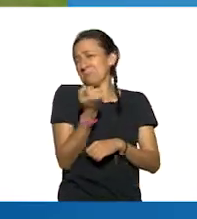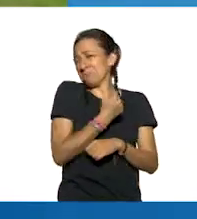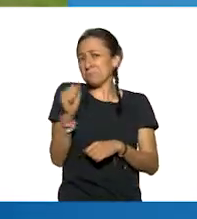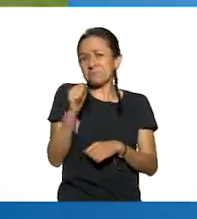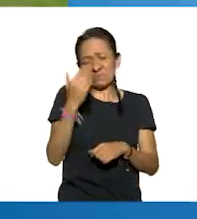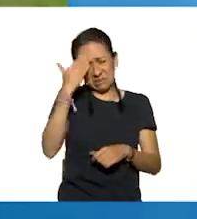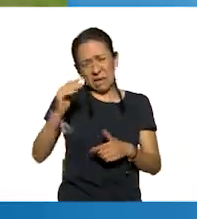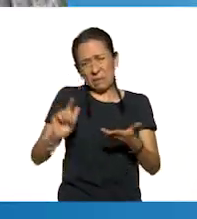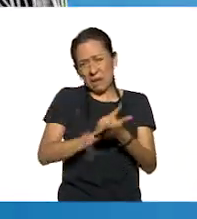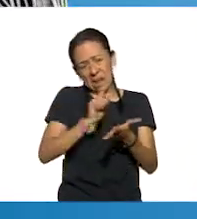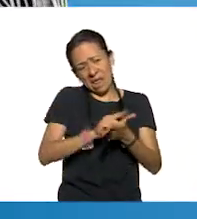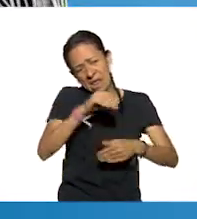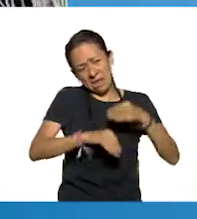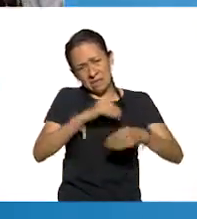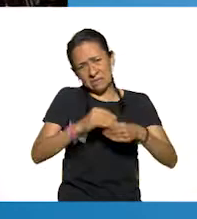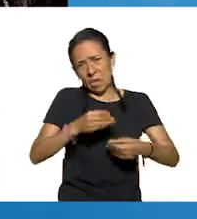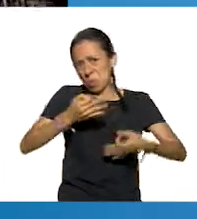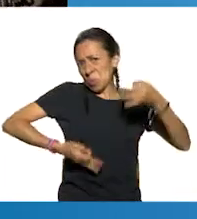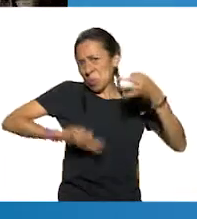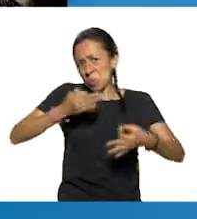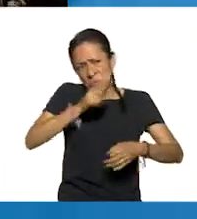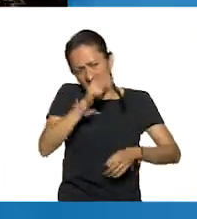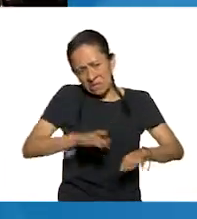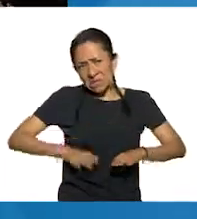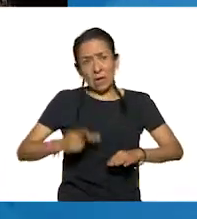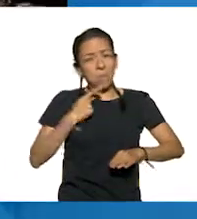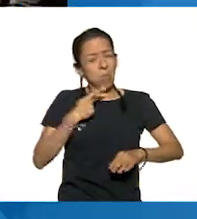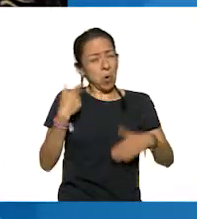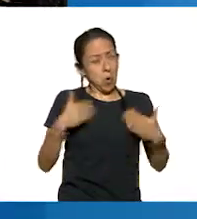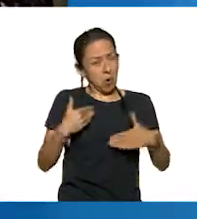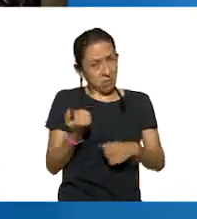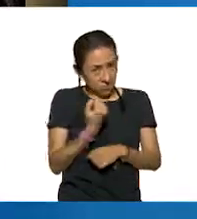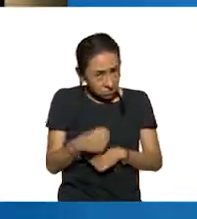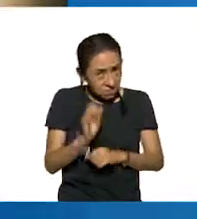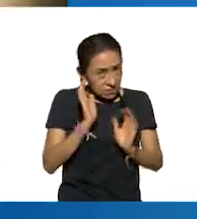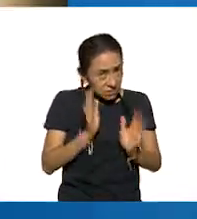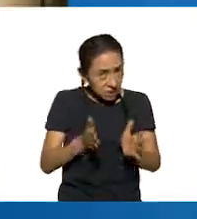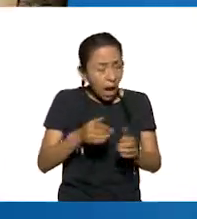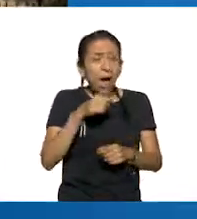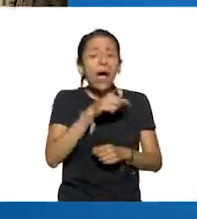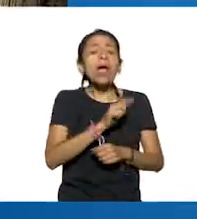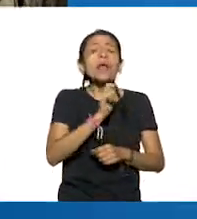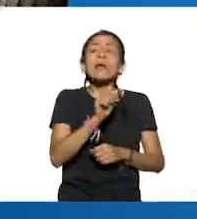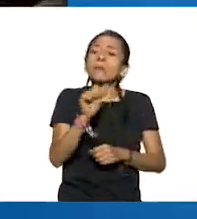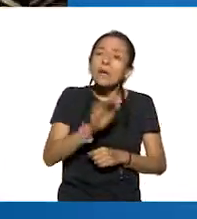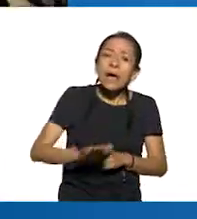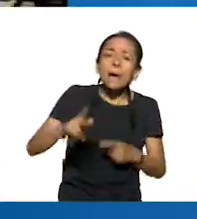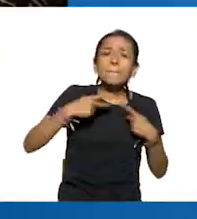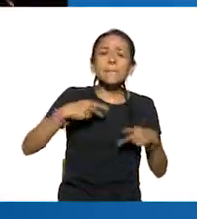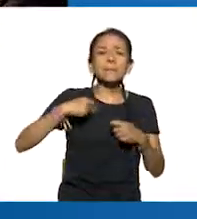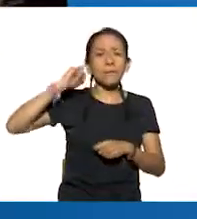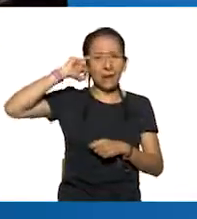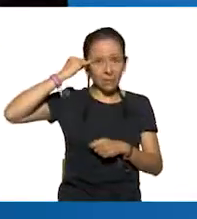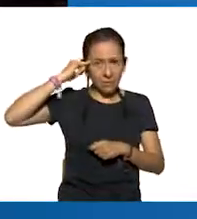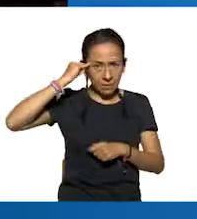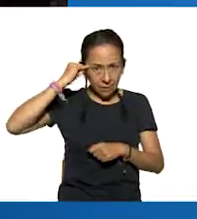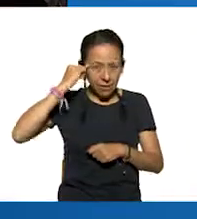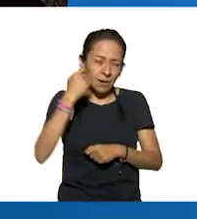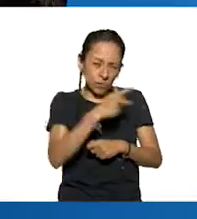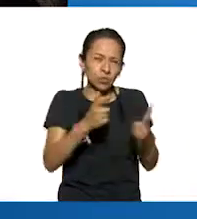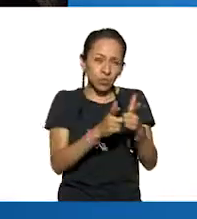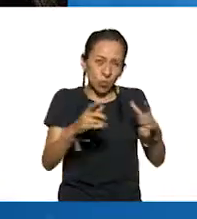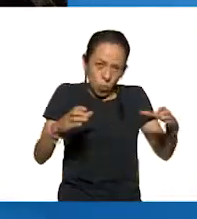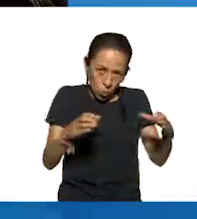jurista, en el gran político, él no pide para los indígenas, como pedía gran parte del Partido